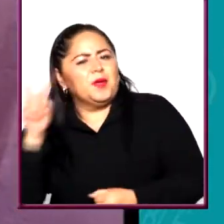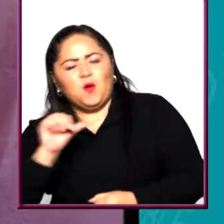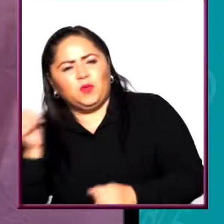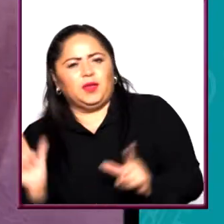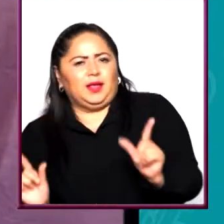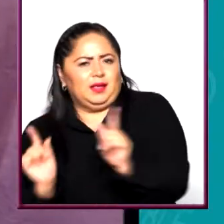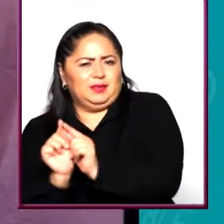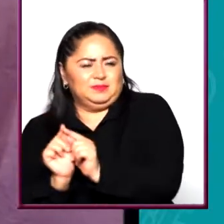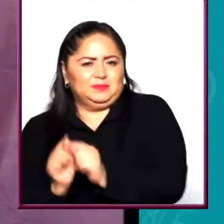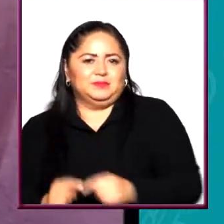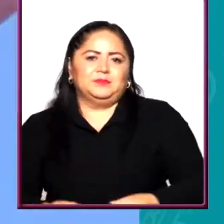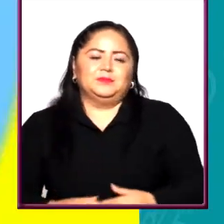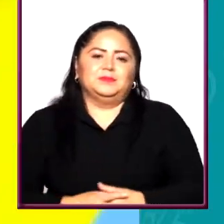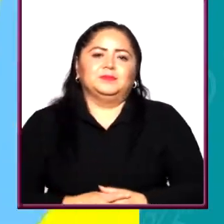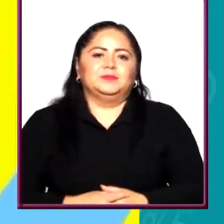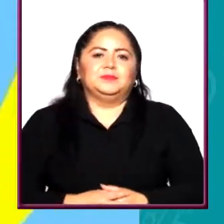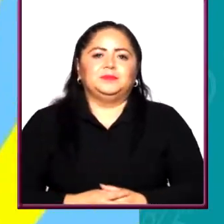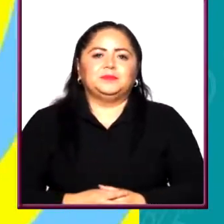esta cápsula.